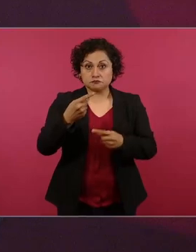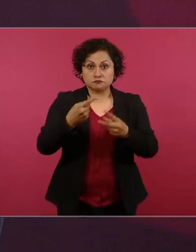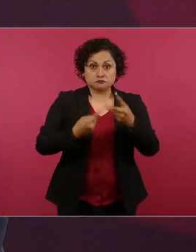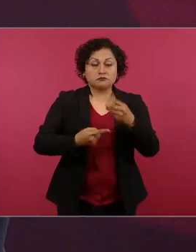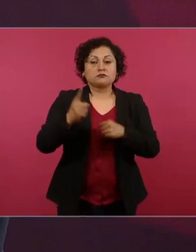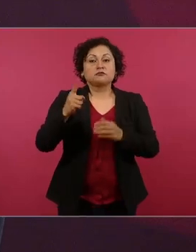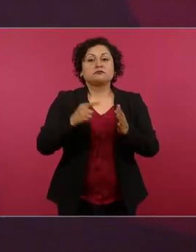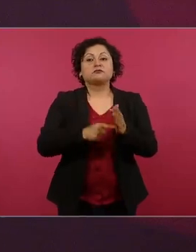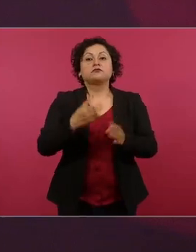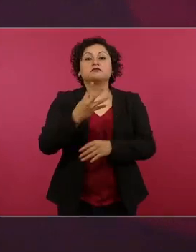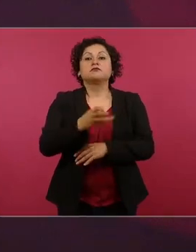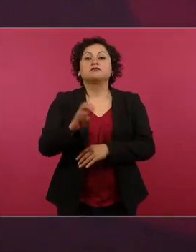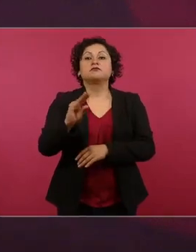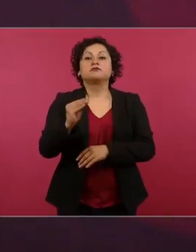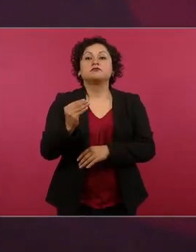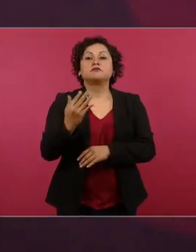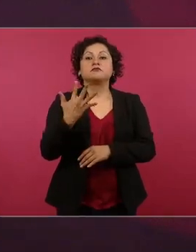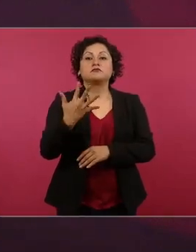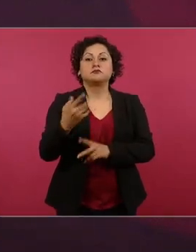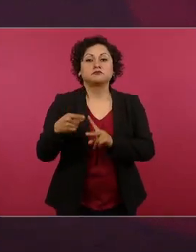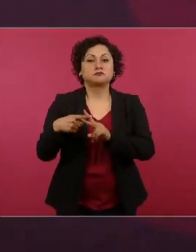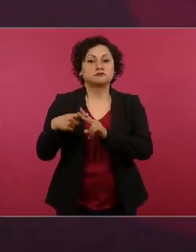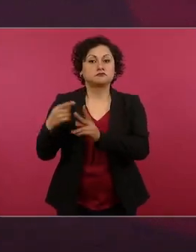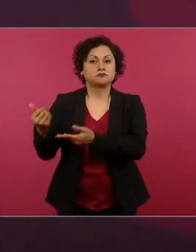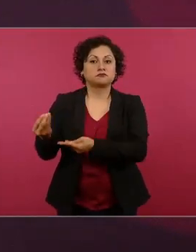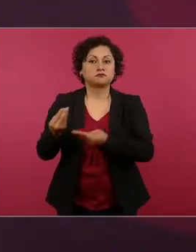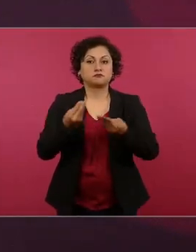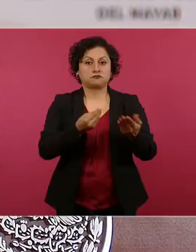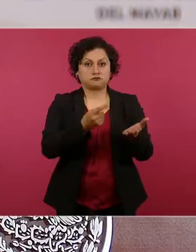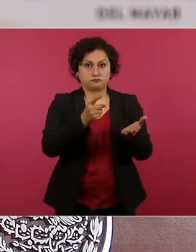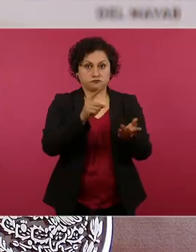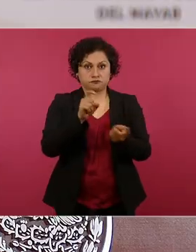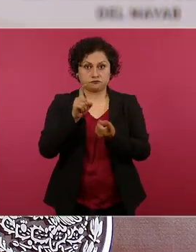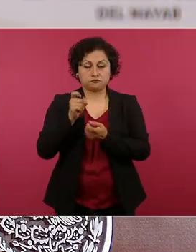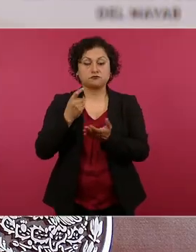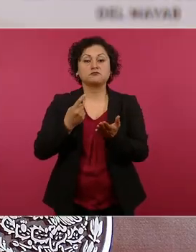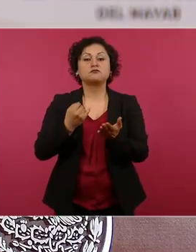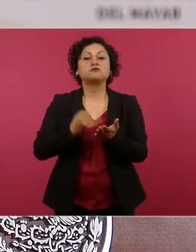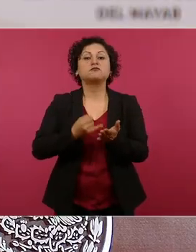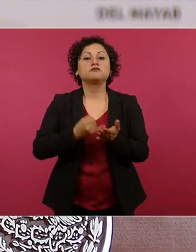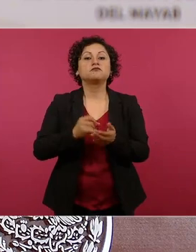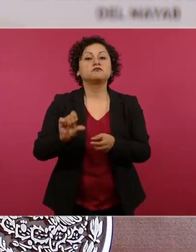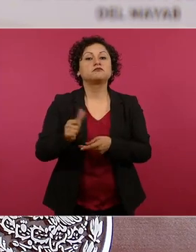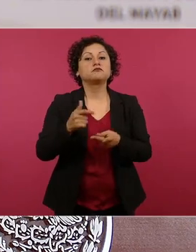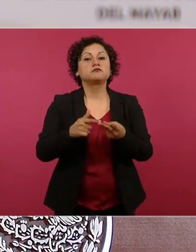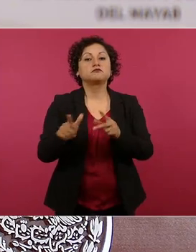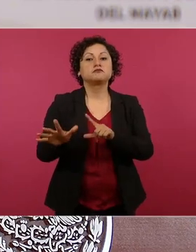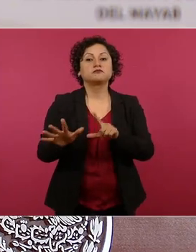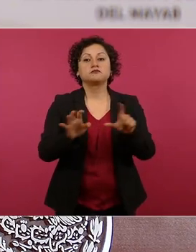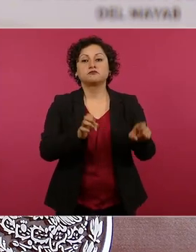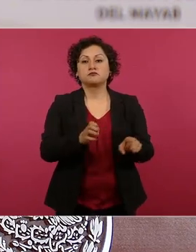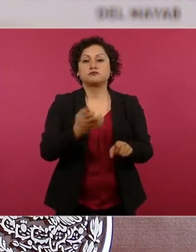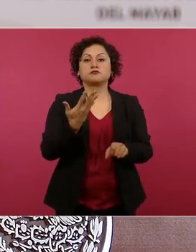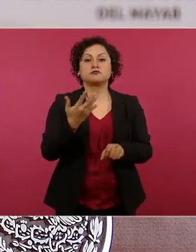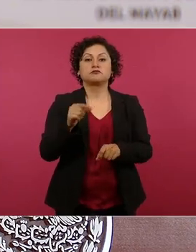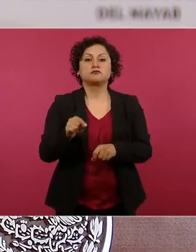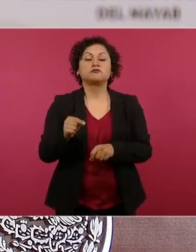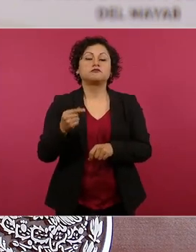1.495 son recursos fiscales y 705.7 son recursos